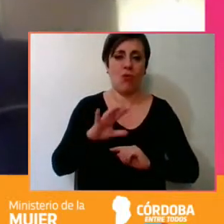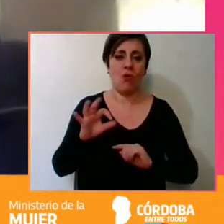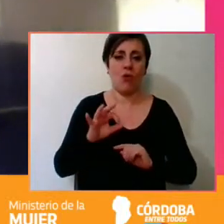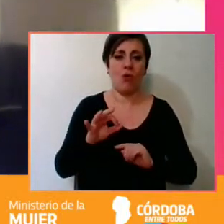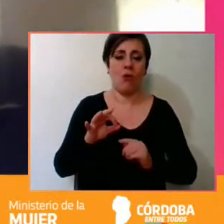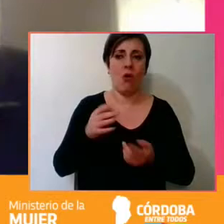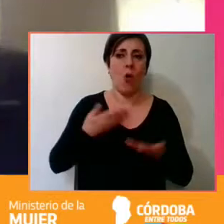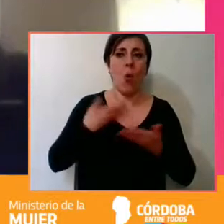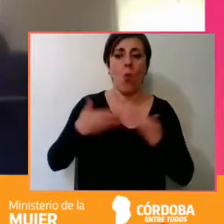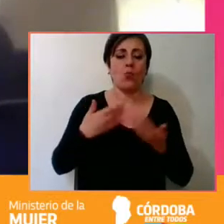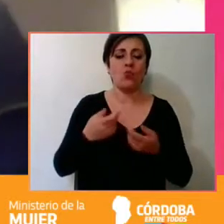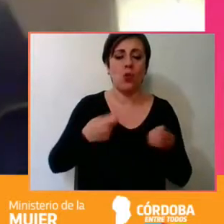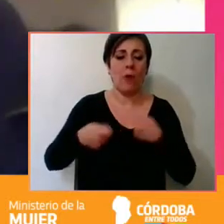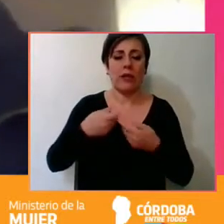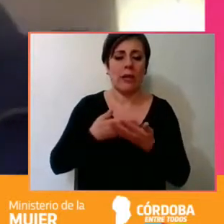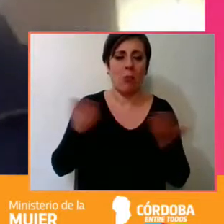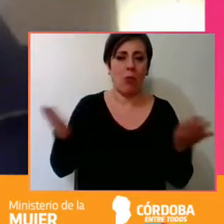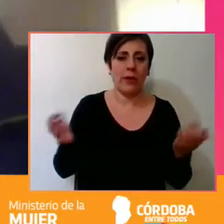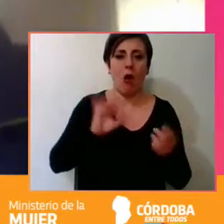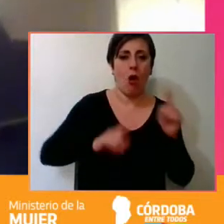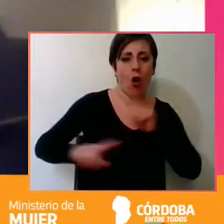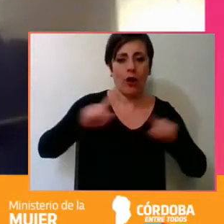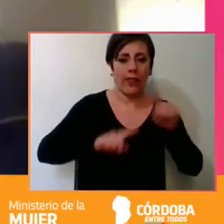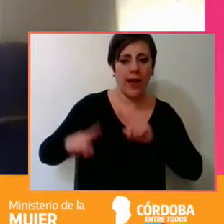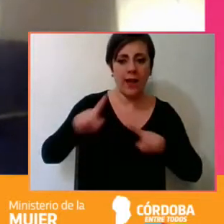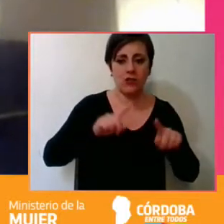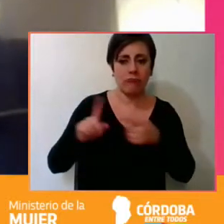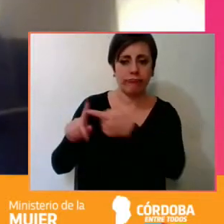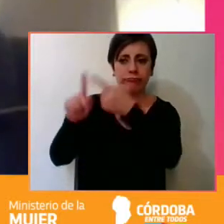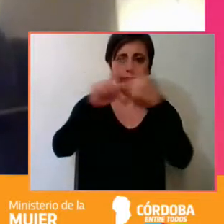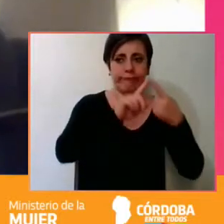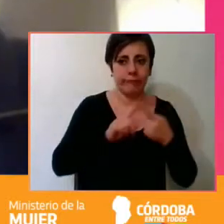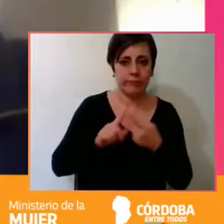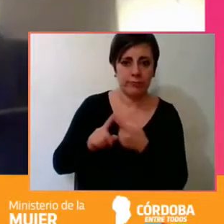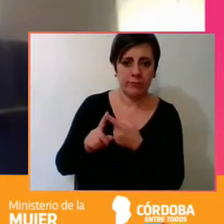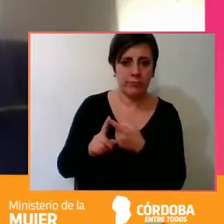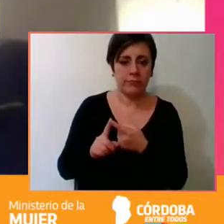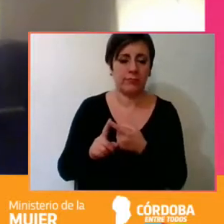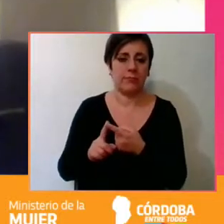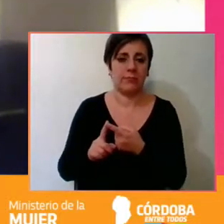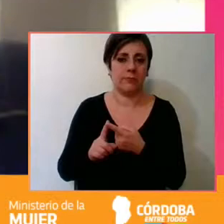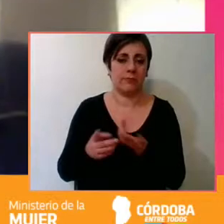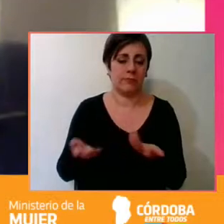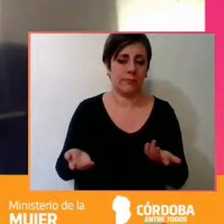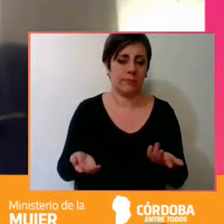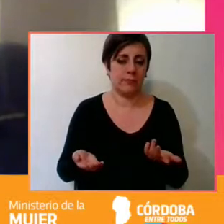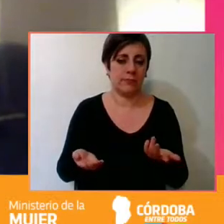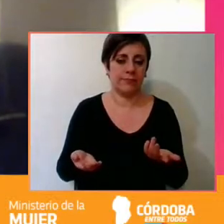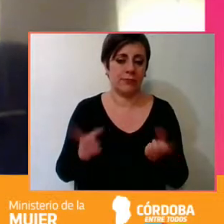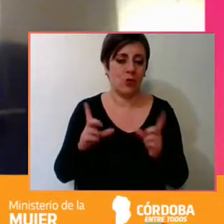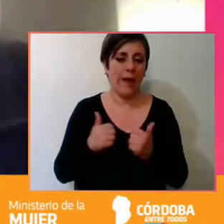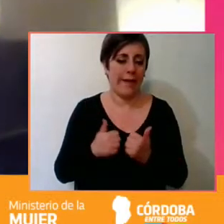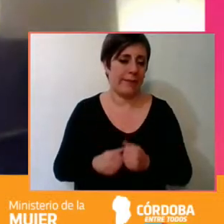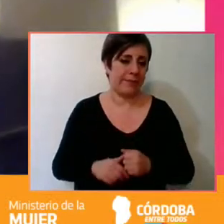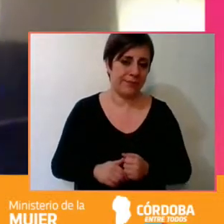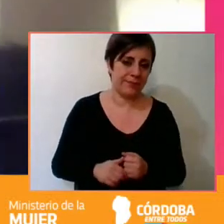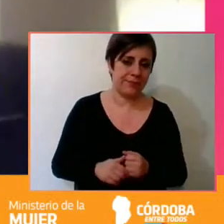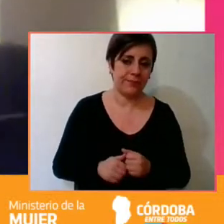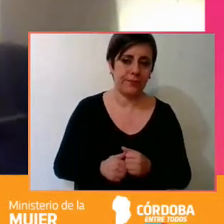política pública, ni de coordinación con los niveles estaduales y federales. Y